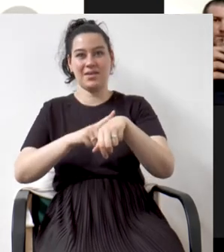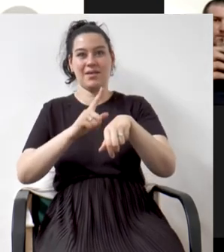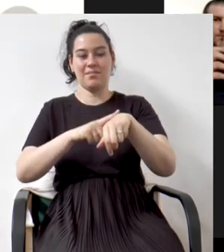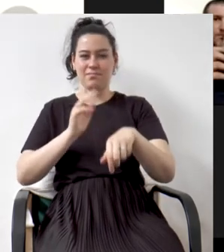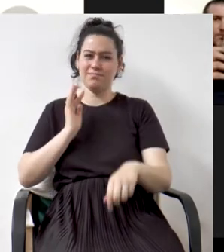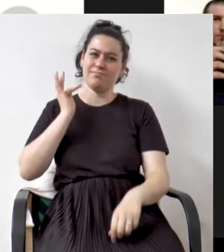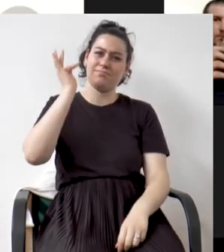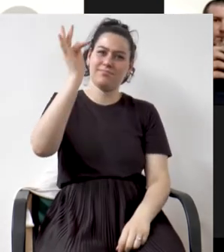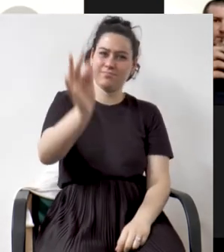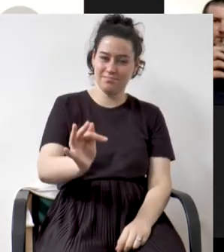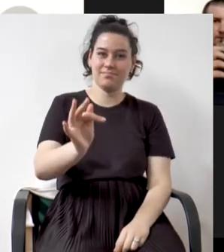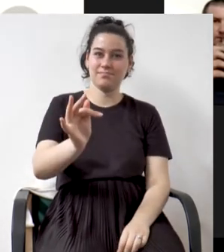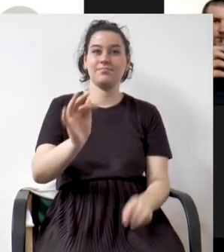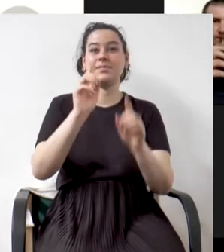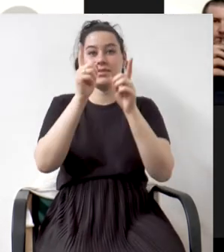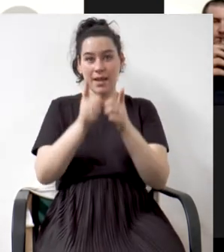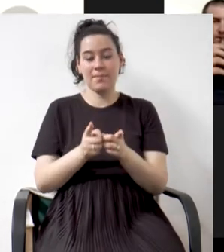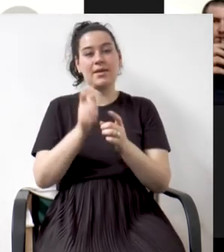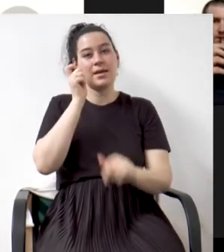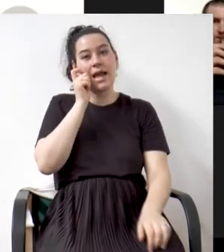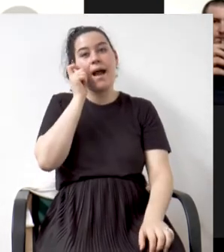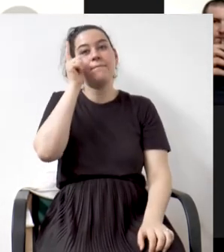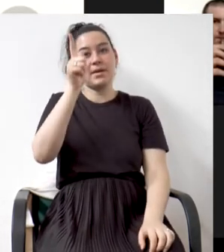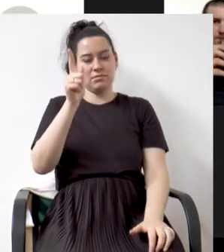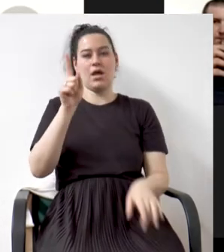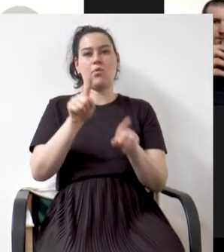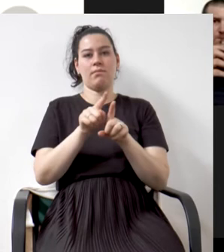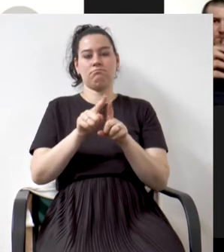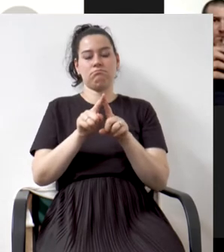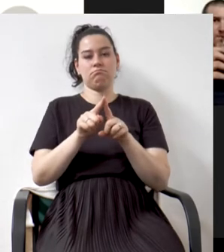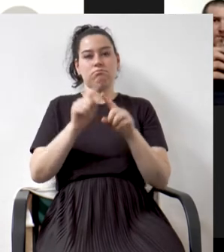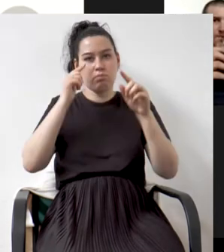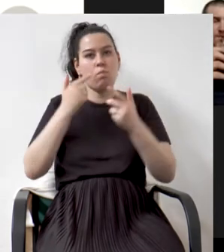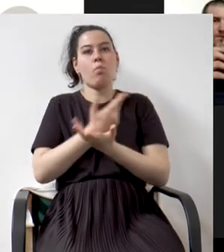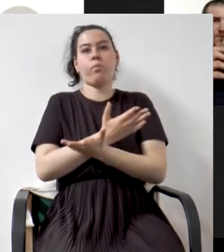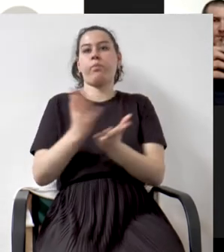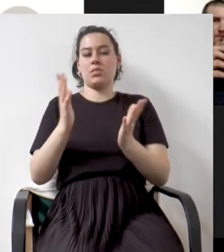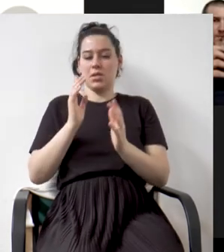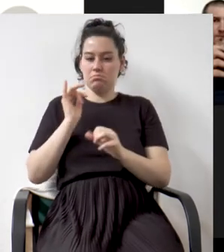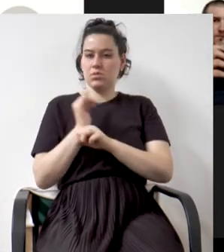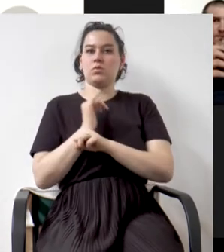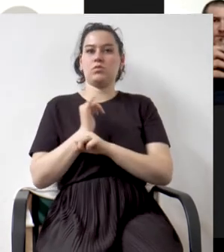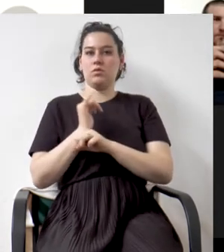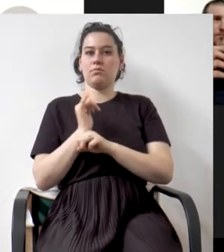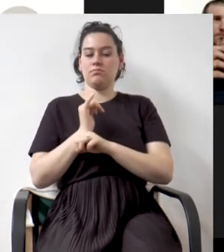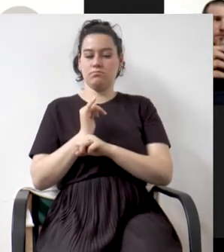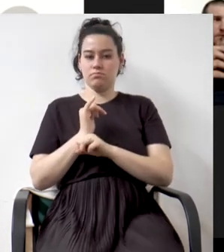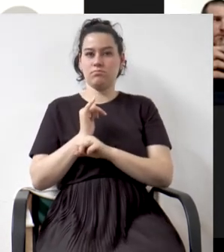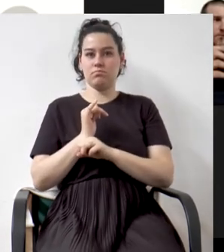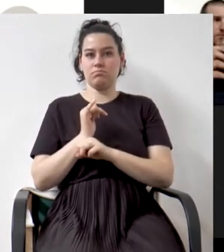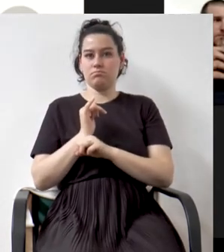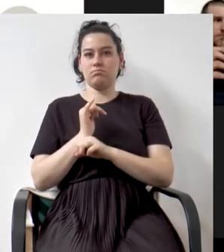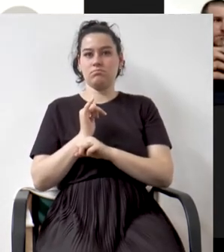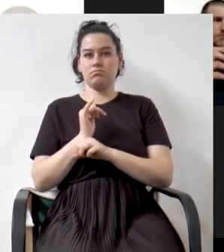de mucho mayor alcance y una capacidad de pararse como un actor institucional frente a uno mismo y frente